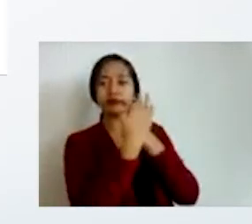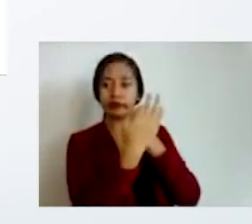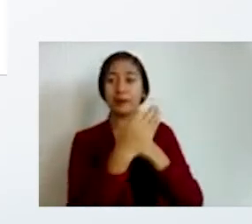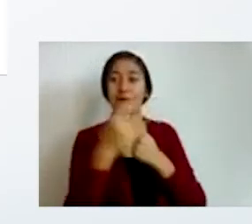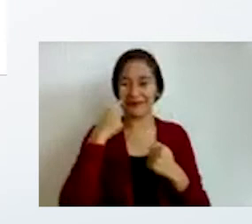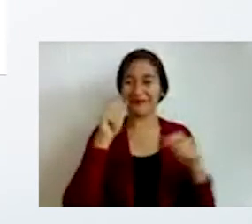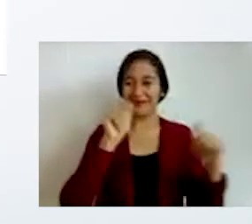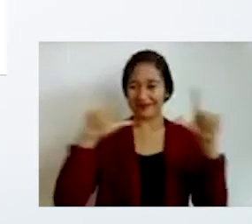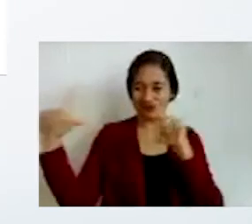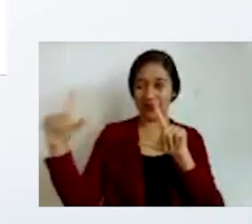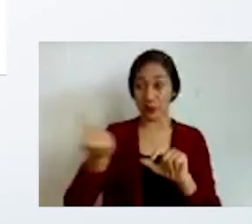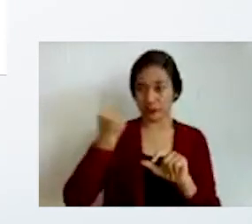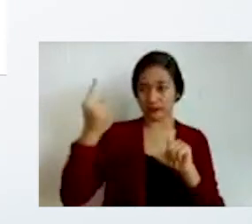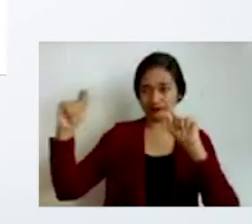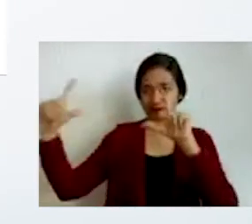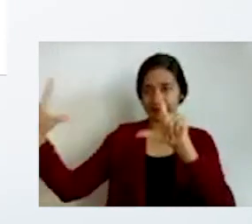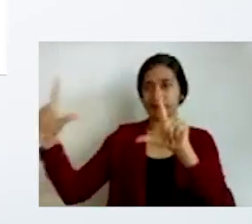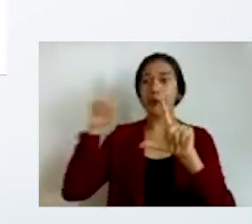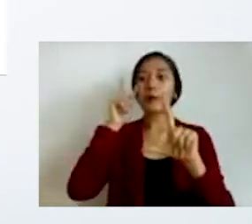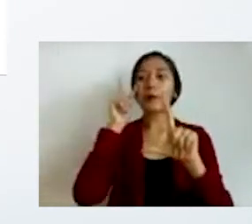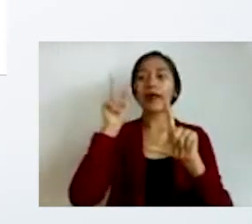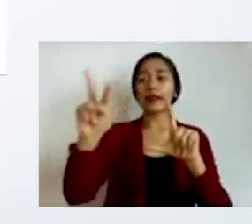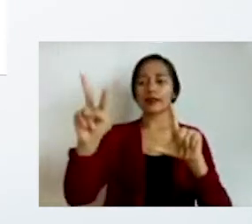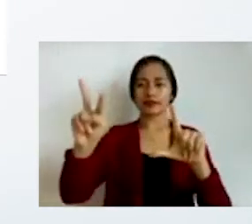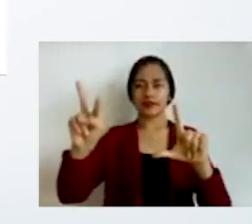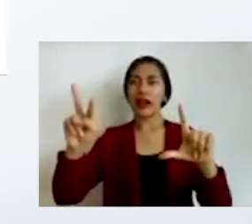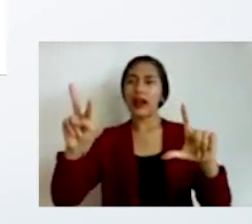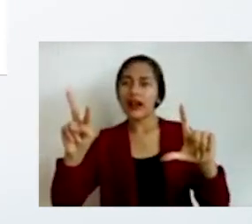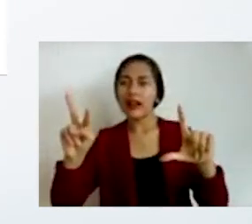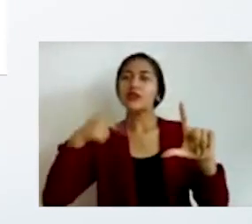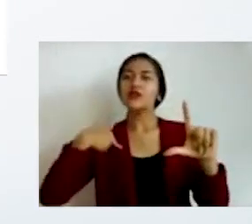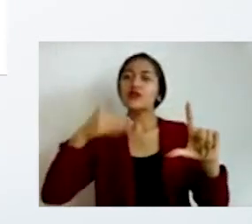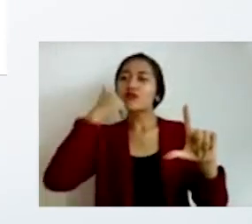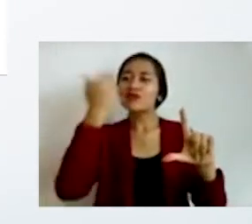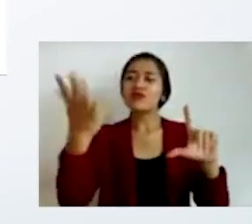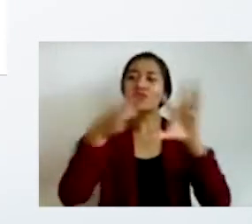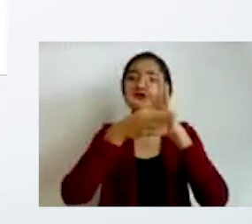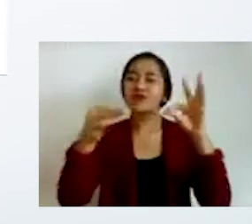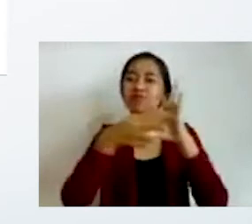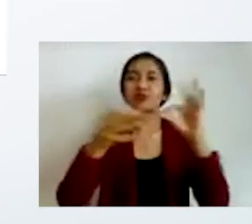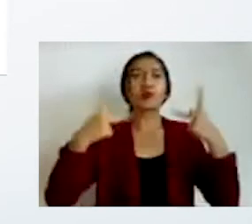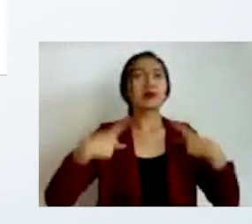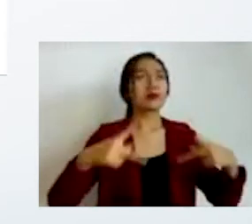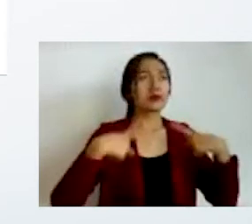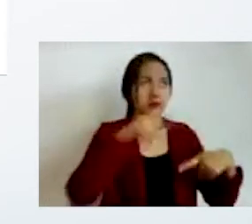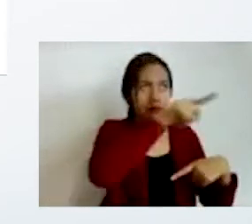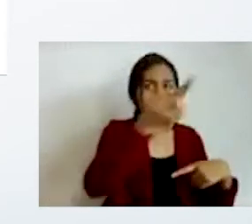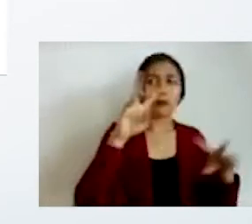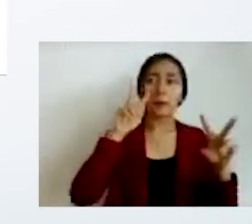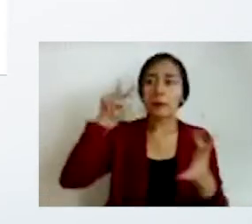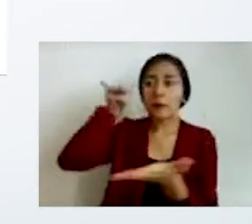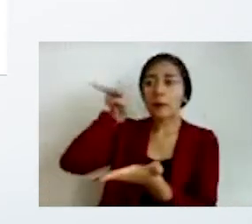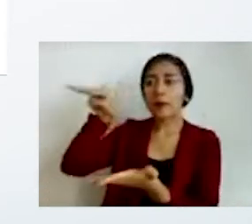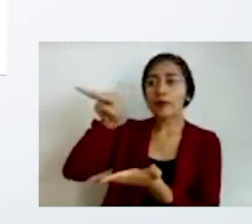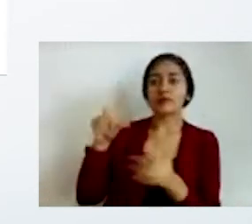lámina donde mi idea era compartir con todo el mundo una especie de fotografía transversal